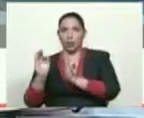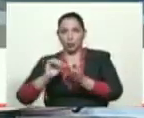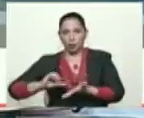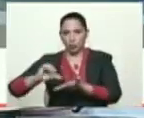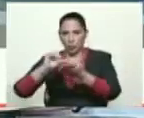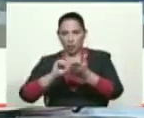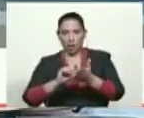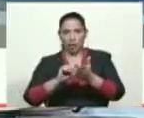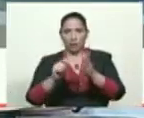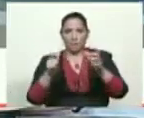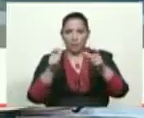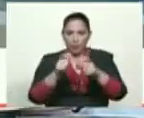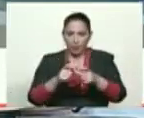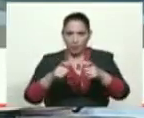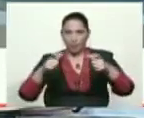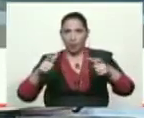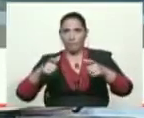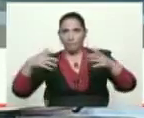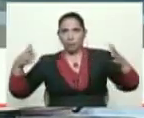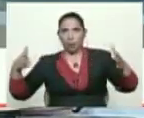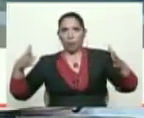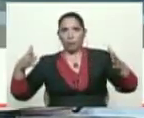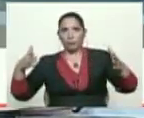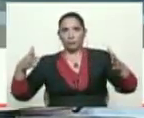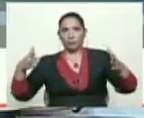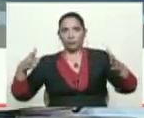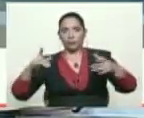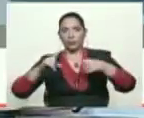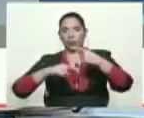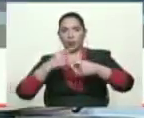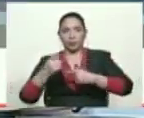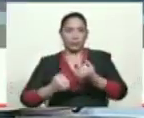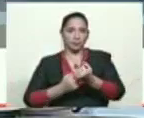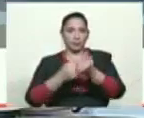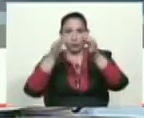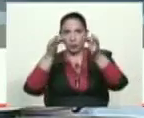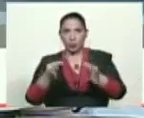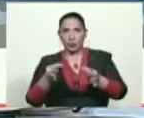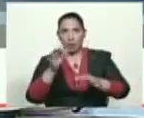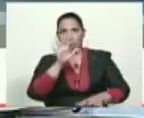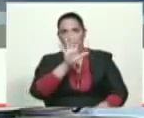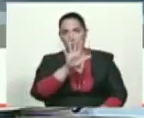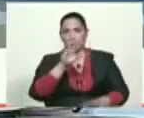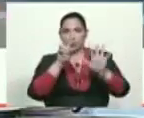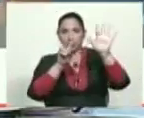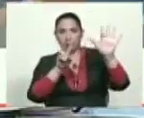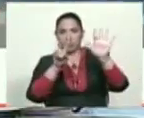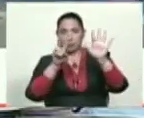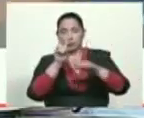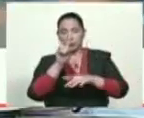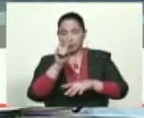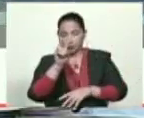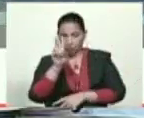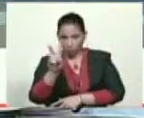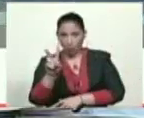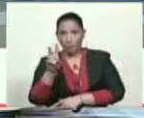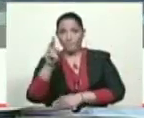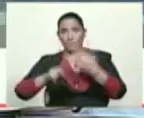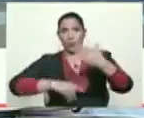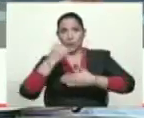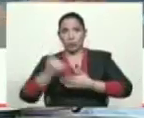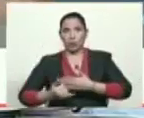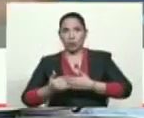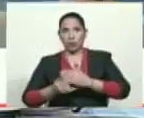medianas y grandes y en base a eso definimos los 572 proyectos en este punto de cuenta